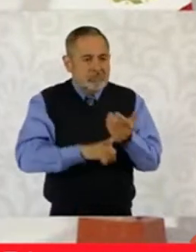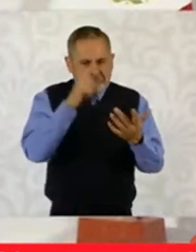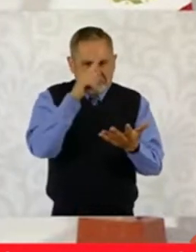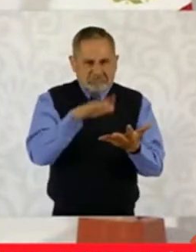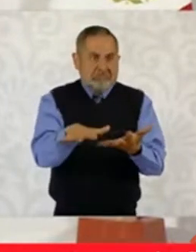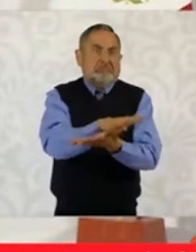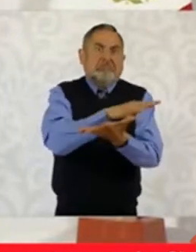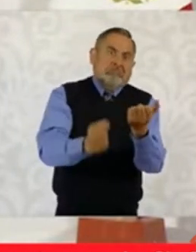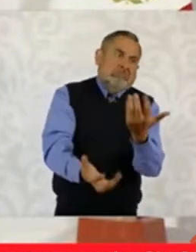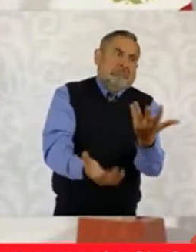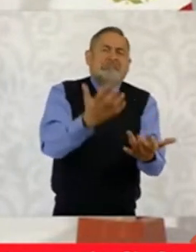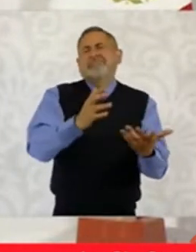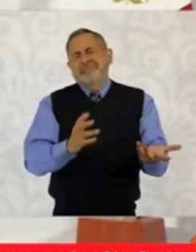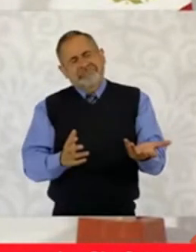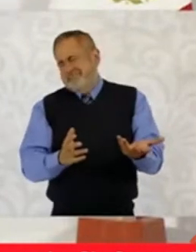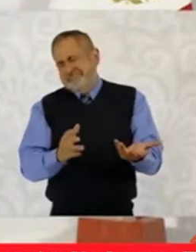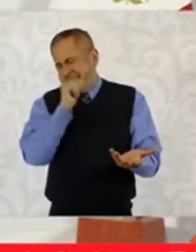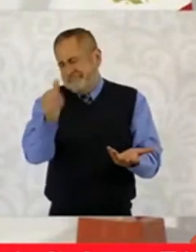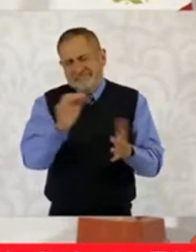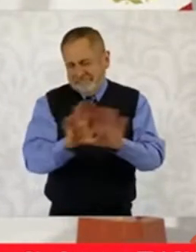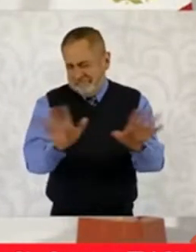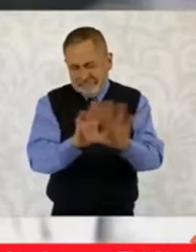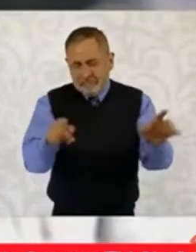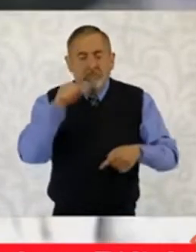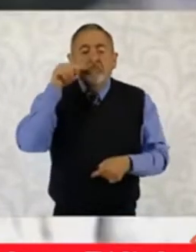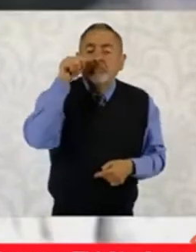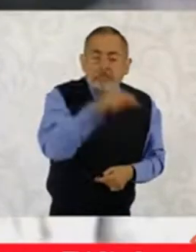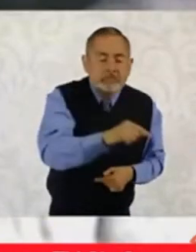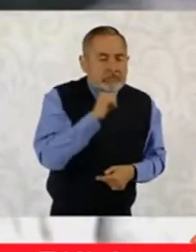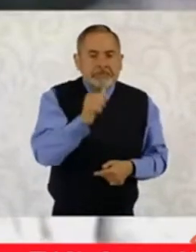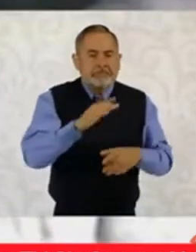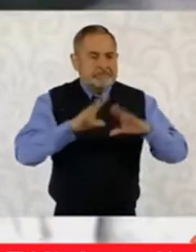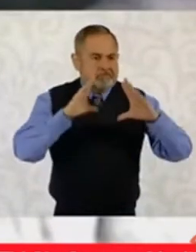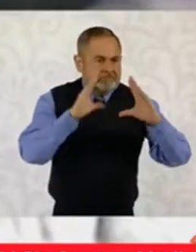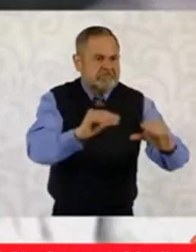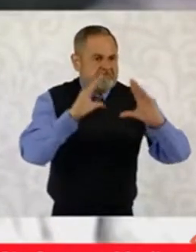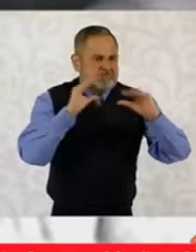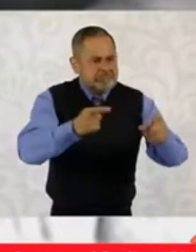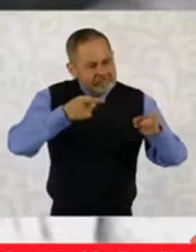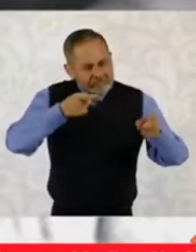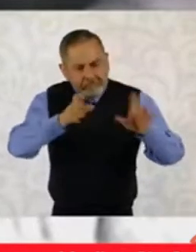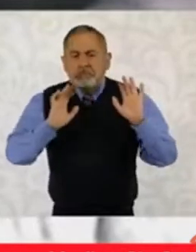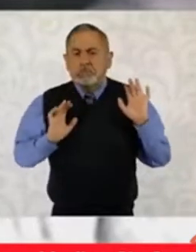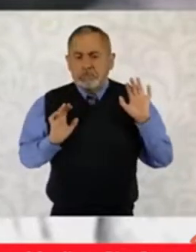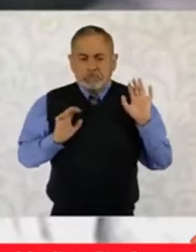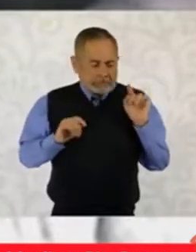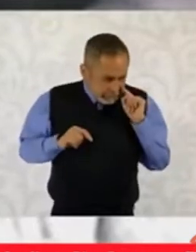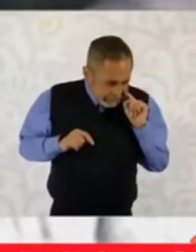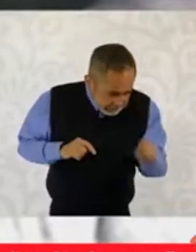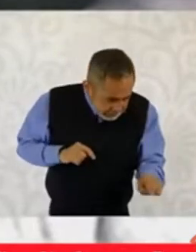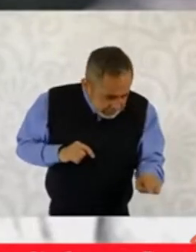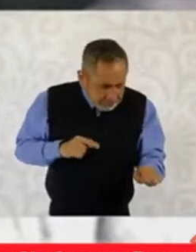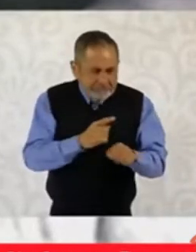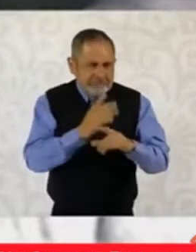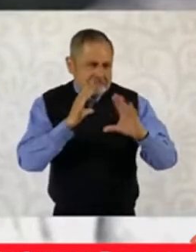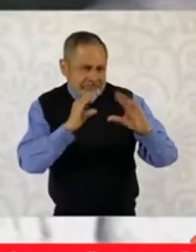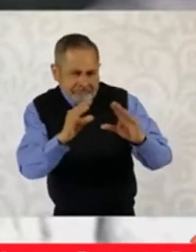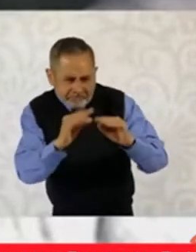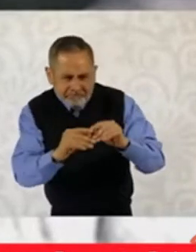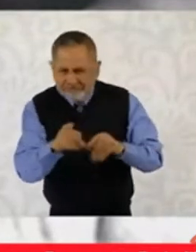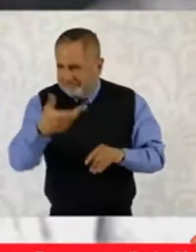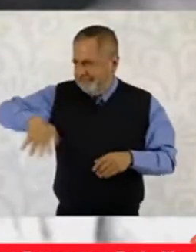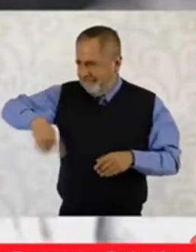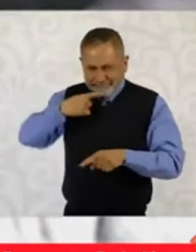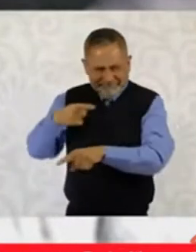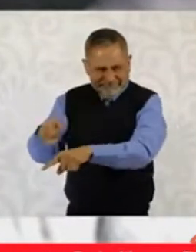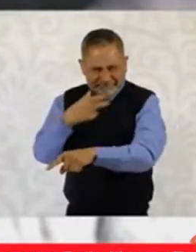de exterminio, como lo mencionaron, sino un centro de adiestramiento. Como lo mencionaron aquí, hay una pista ahí para entrenamiento, hay una serie de cosas